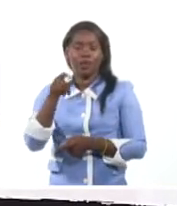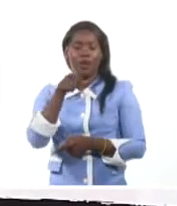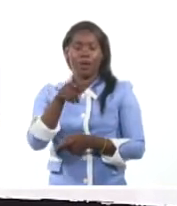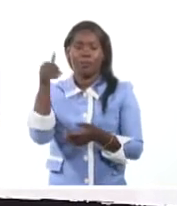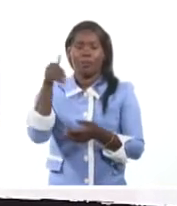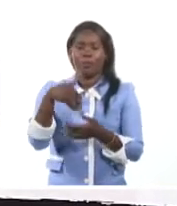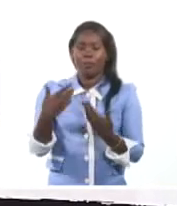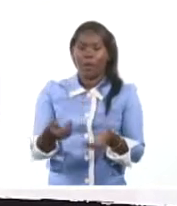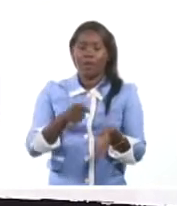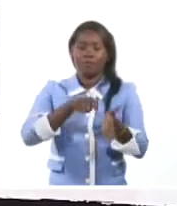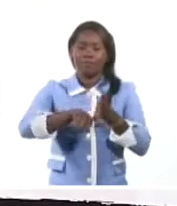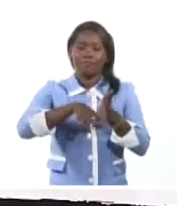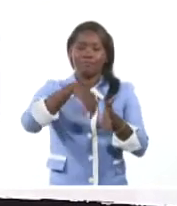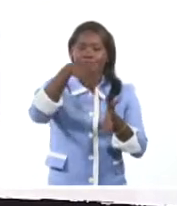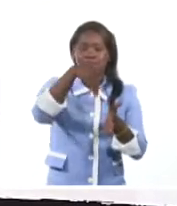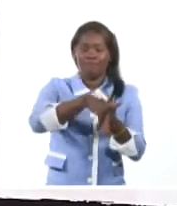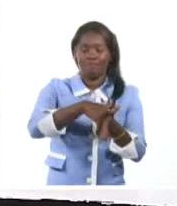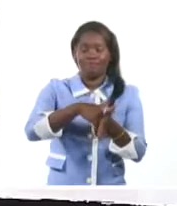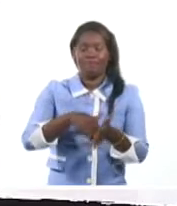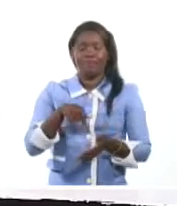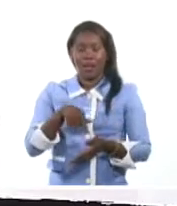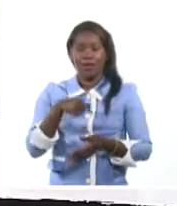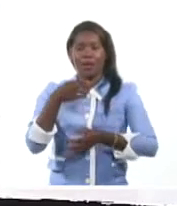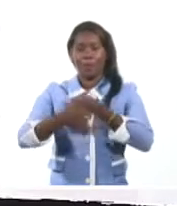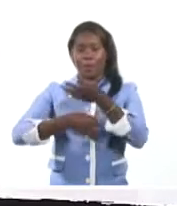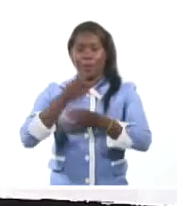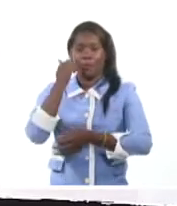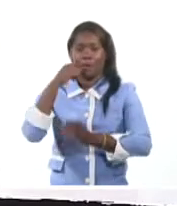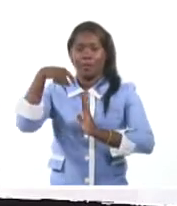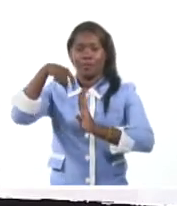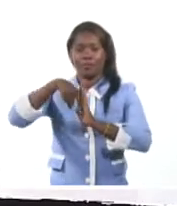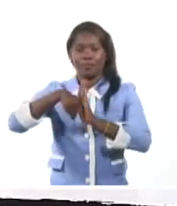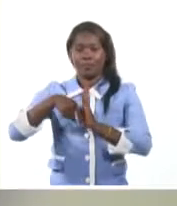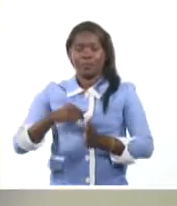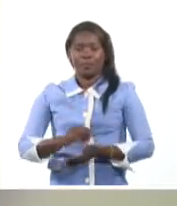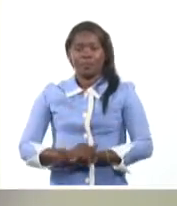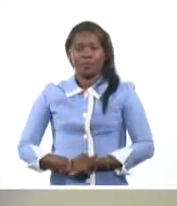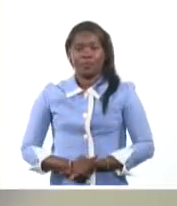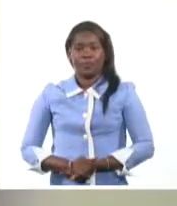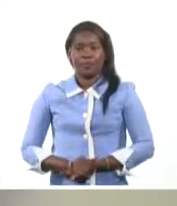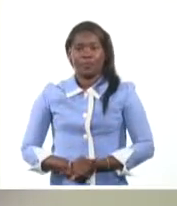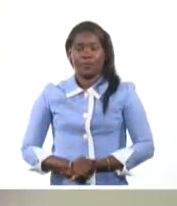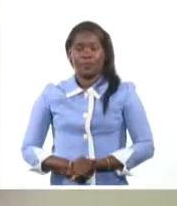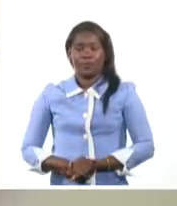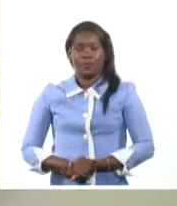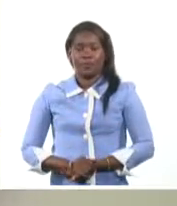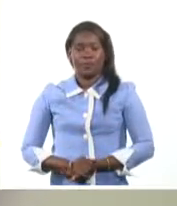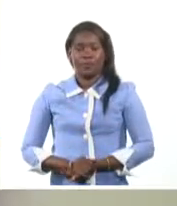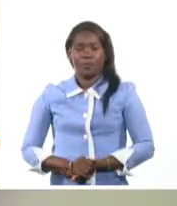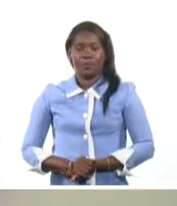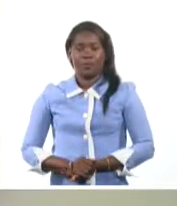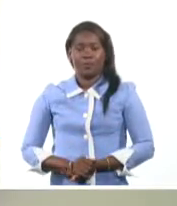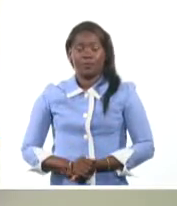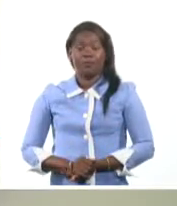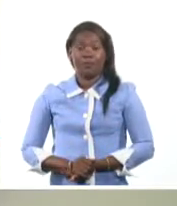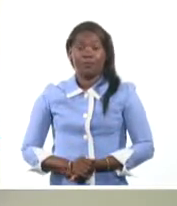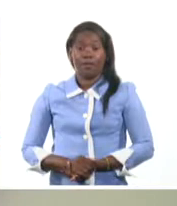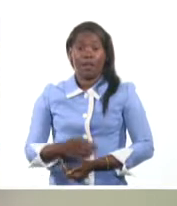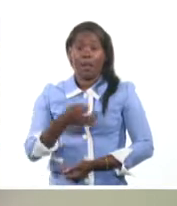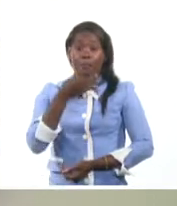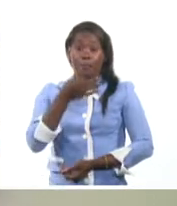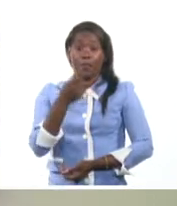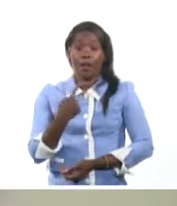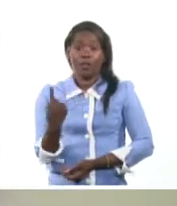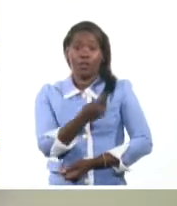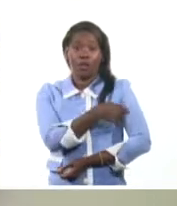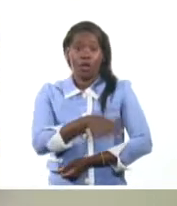Habana, para ejercer su derecho al voto. Les presentamos sus impresiones. Exhortarle a todos los cubanos presentes que voten por